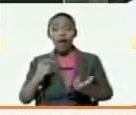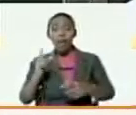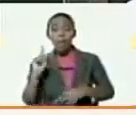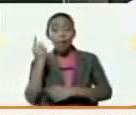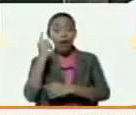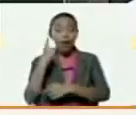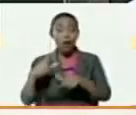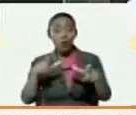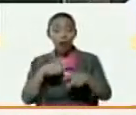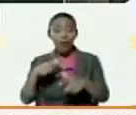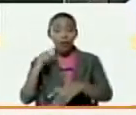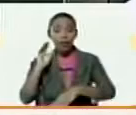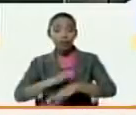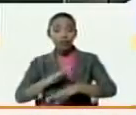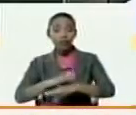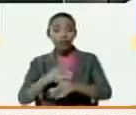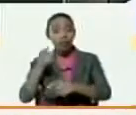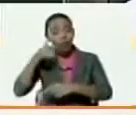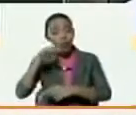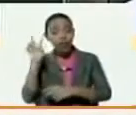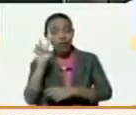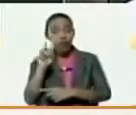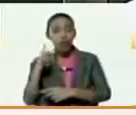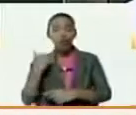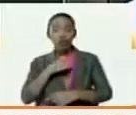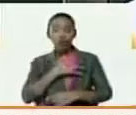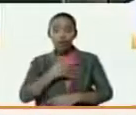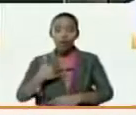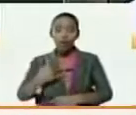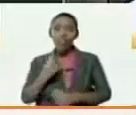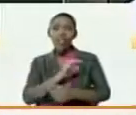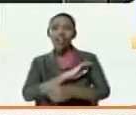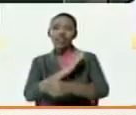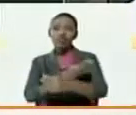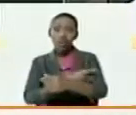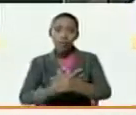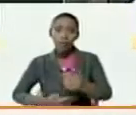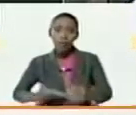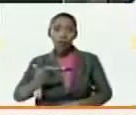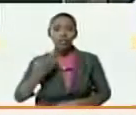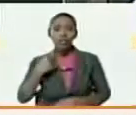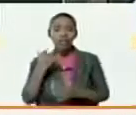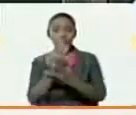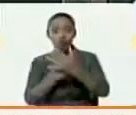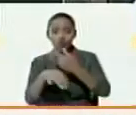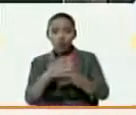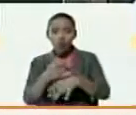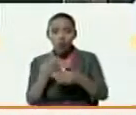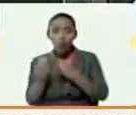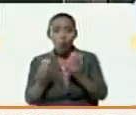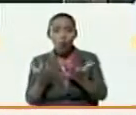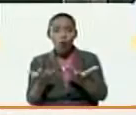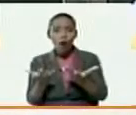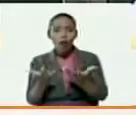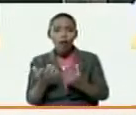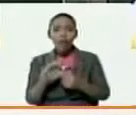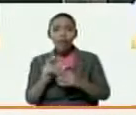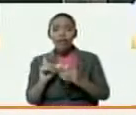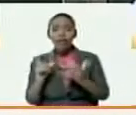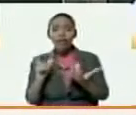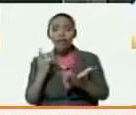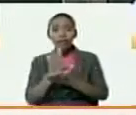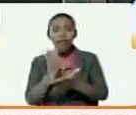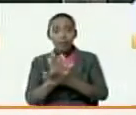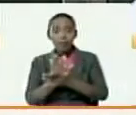población venezolana nosotros hemos querido reforzar la importancia del lavado de manos una técnica adecuada al lavado de manos disminuye hasta en un